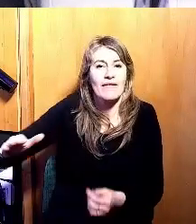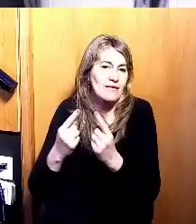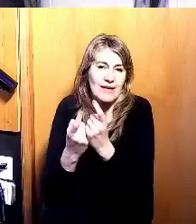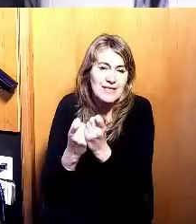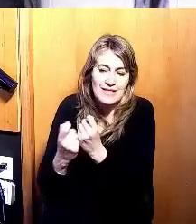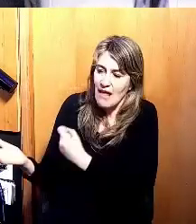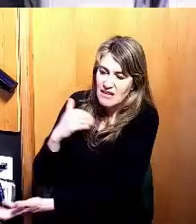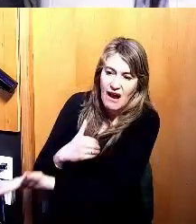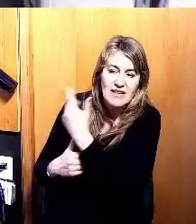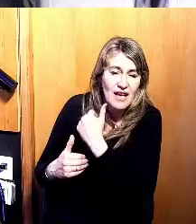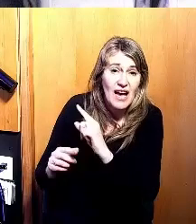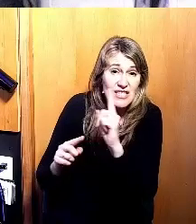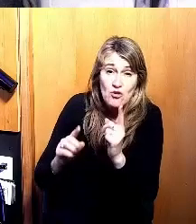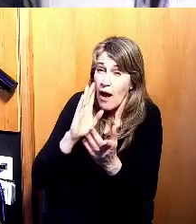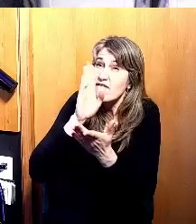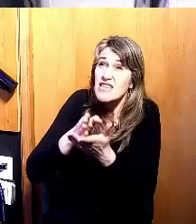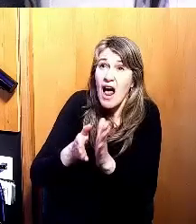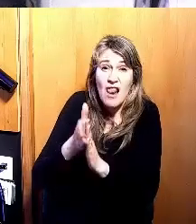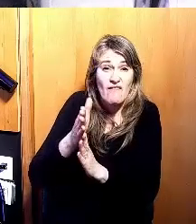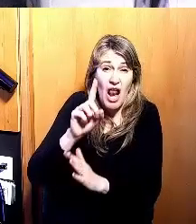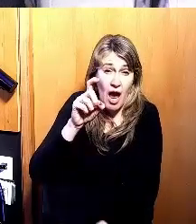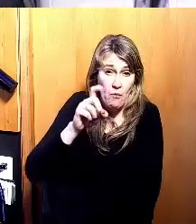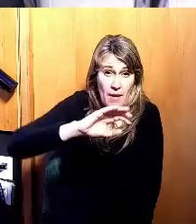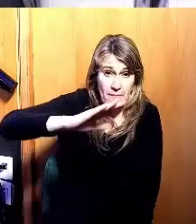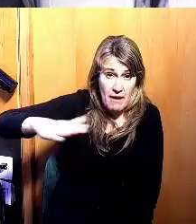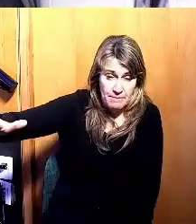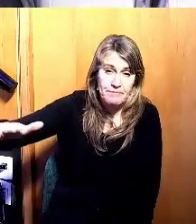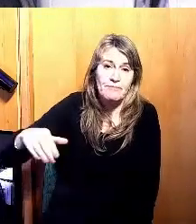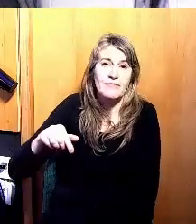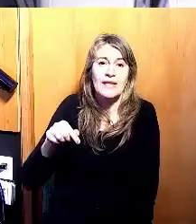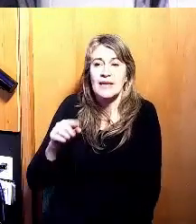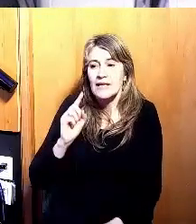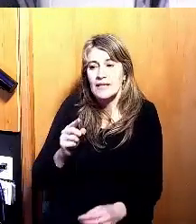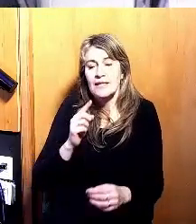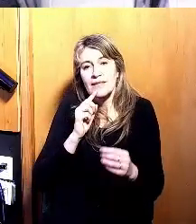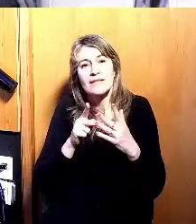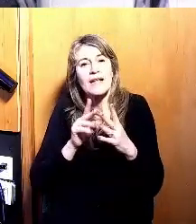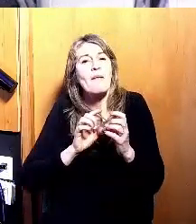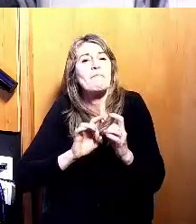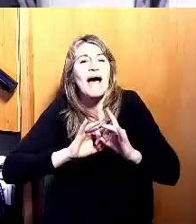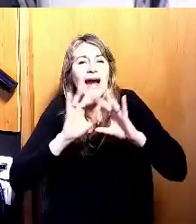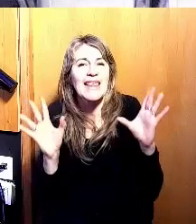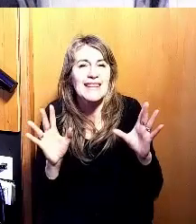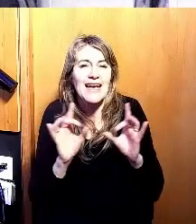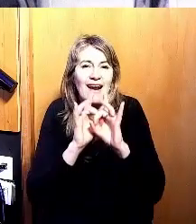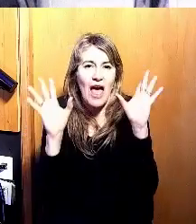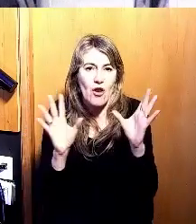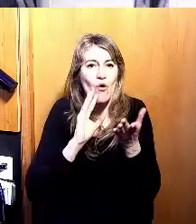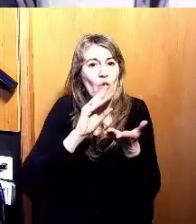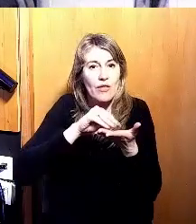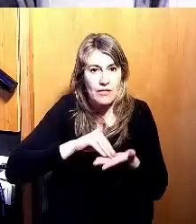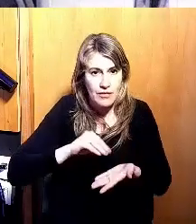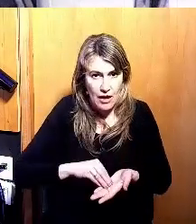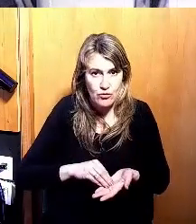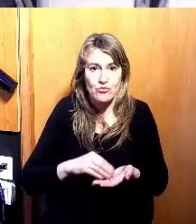trasladando y tal vez empeorando el problema. Y en cuanto a la transparencia, tanto de la estrategia de datos como este programa en particular, le cabe